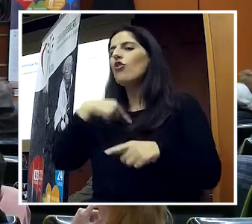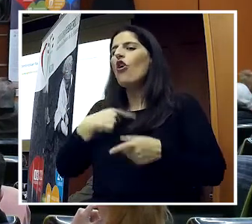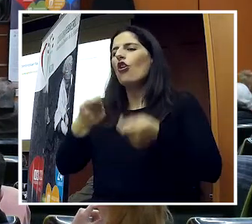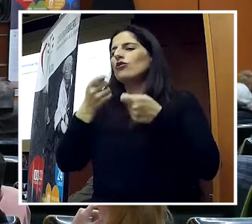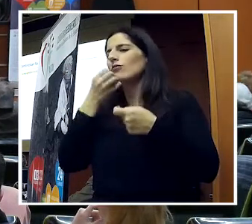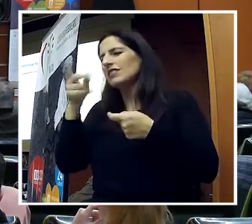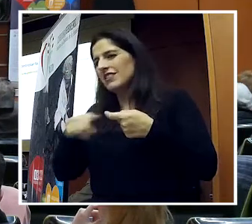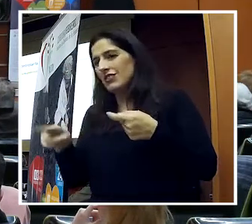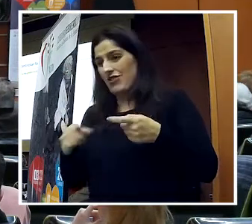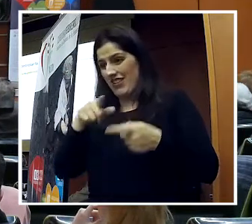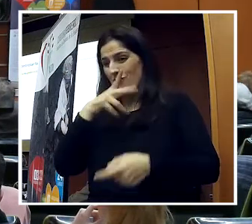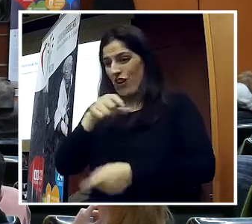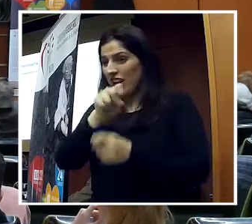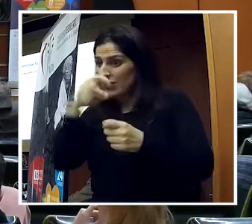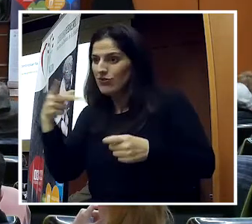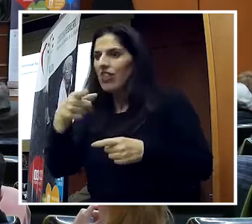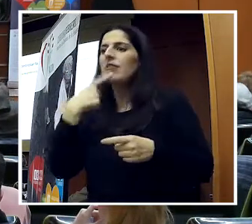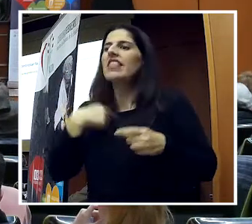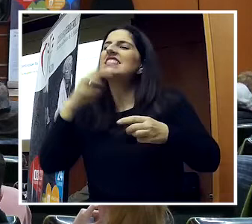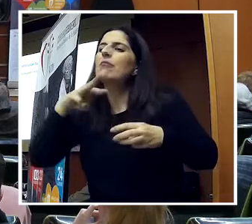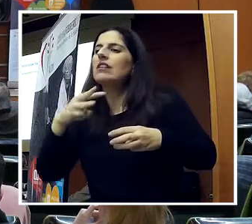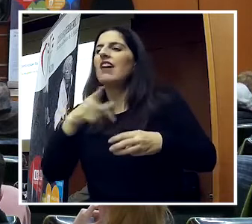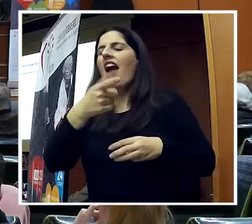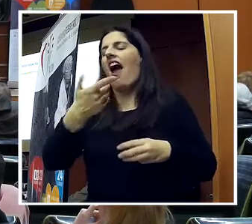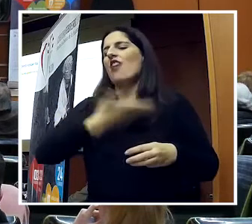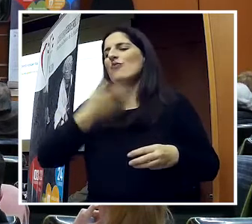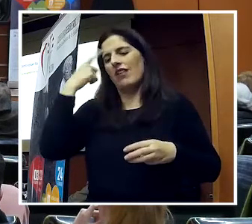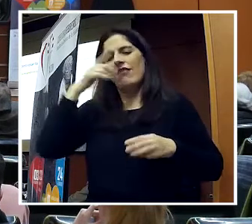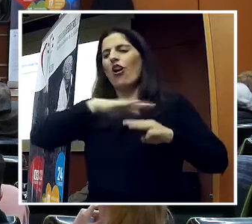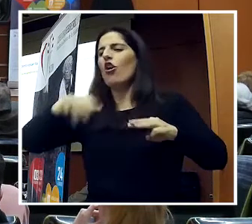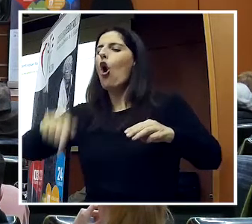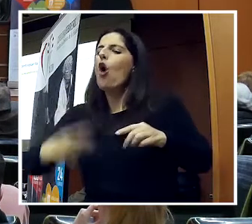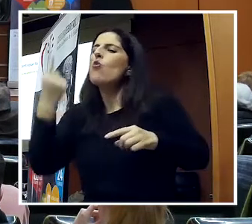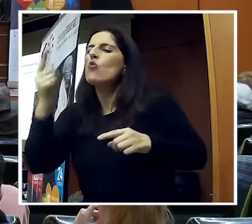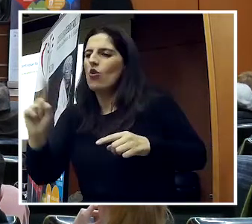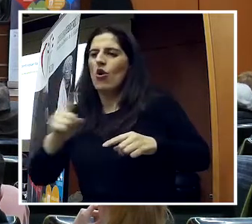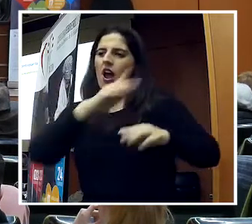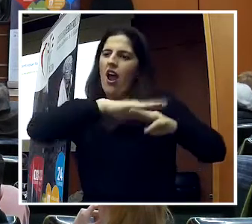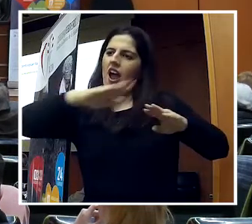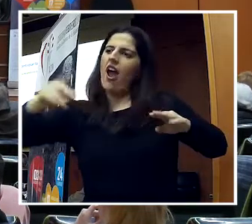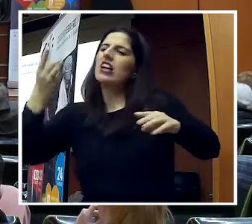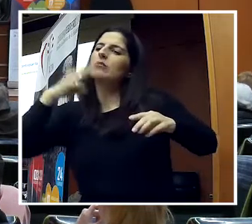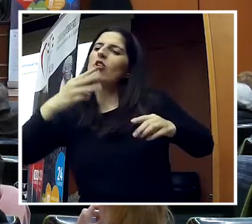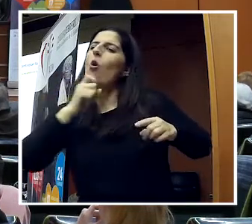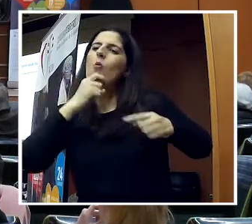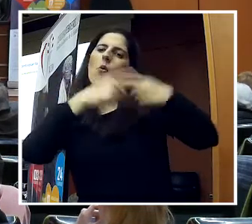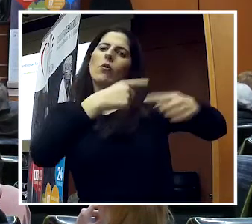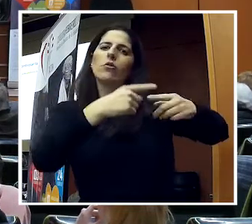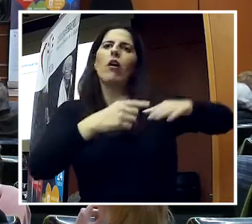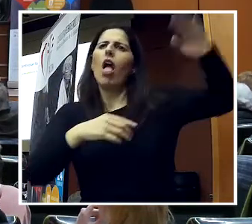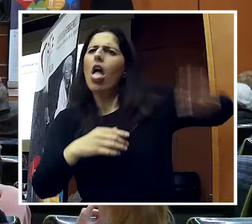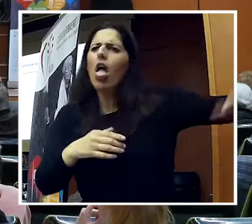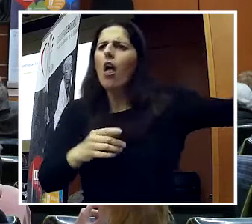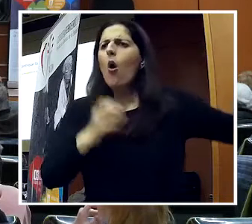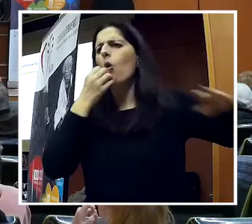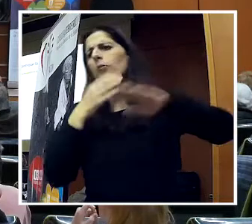de controlado, por eso es control de la diabetes, el diabético tipo 1 o tipo 2, ¿de acuerdo? Evidentemente, tengo que decir que